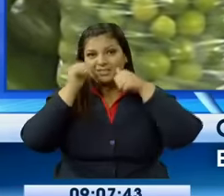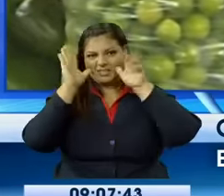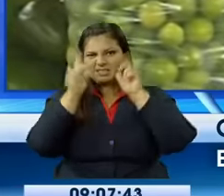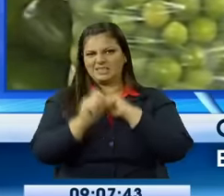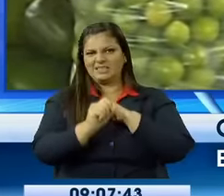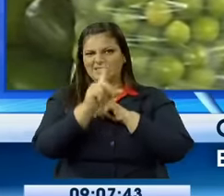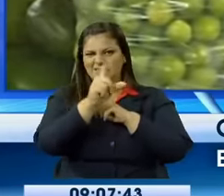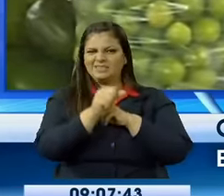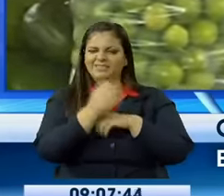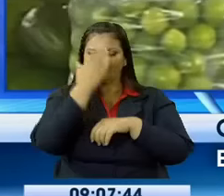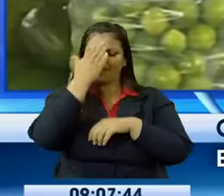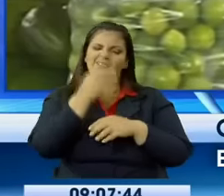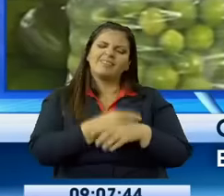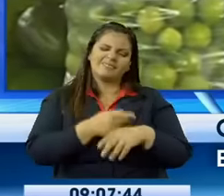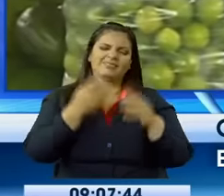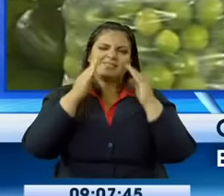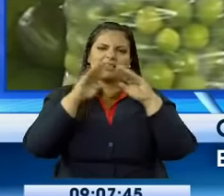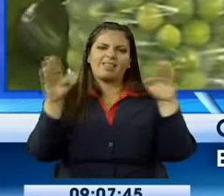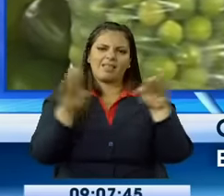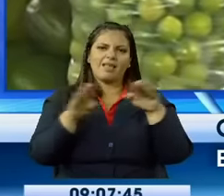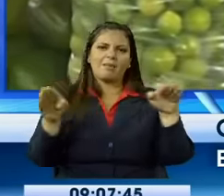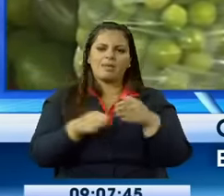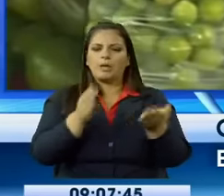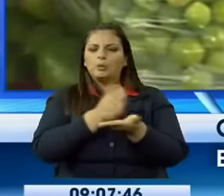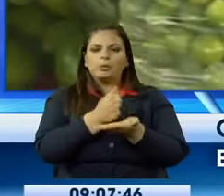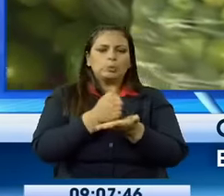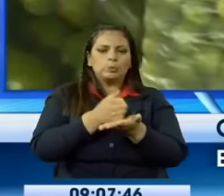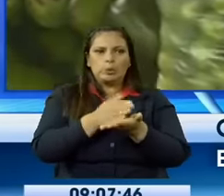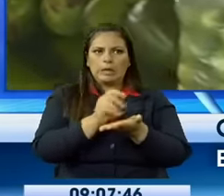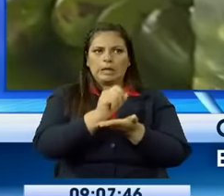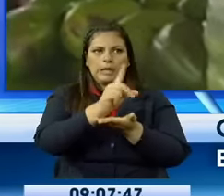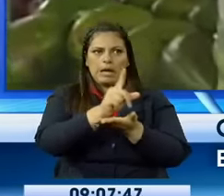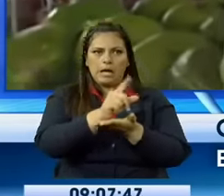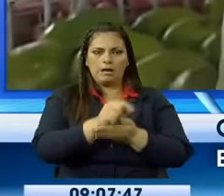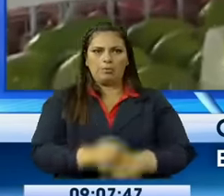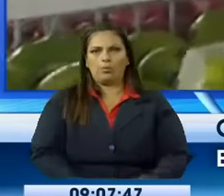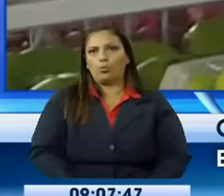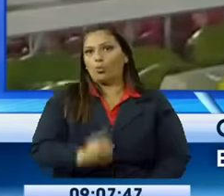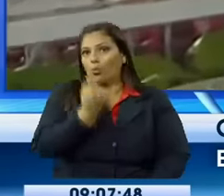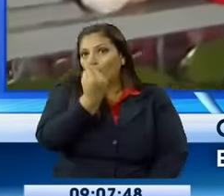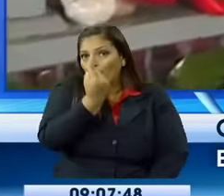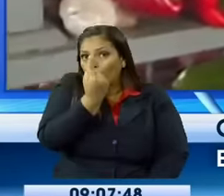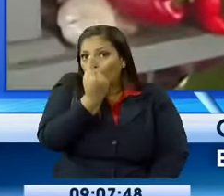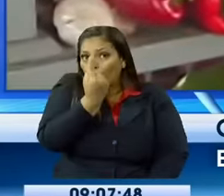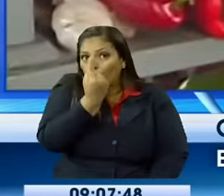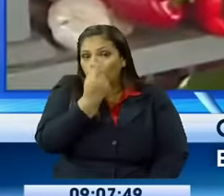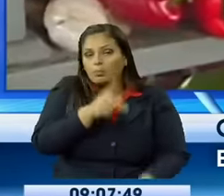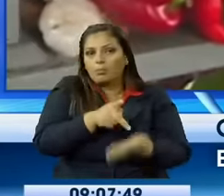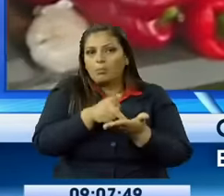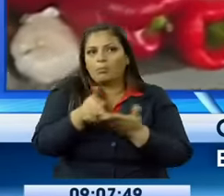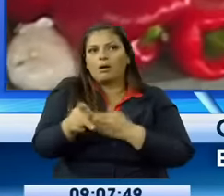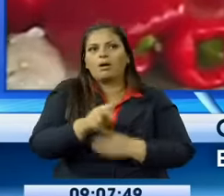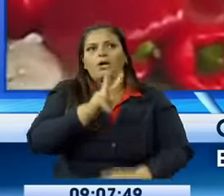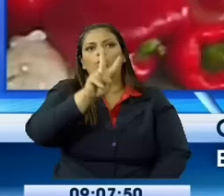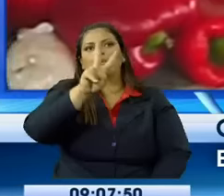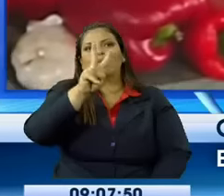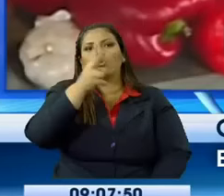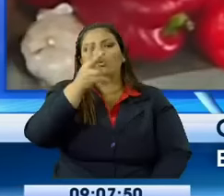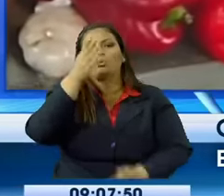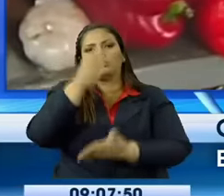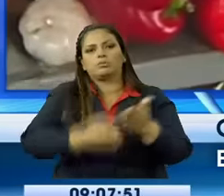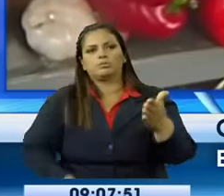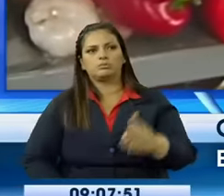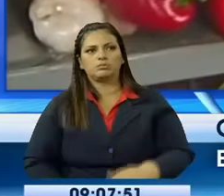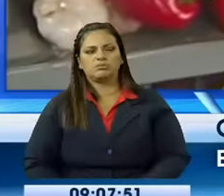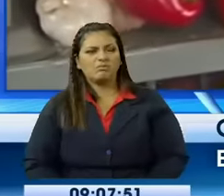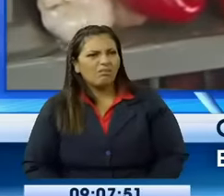preparaciones navideñas. Claro. Estaban vendiendo incluso un pimiento por $2.50 en diciembre. ¿$2.50? Así es,